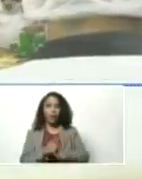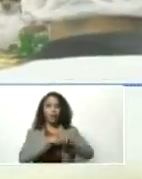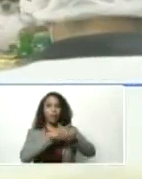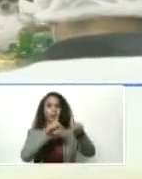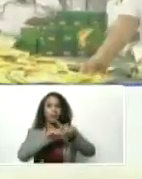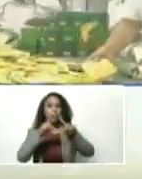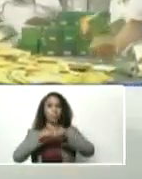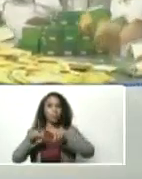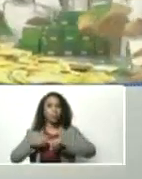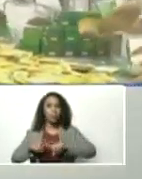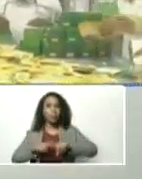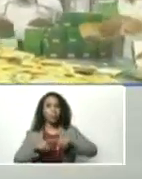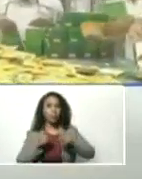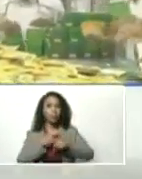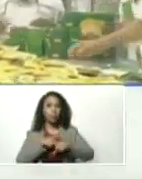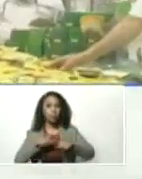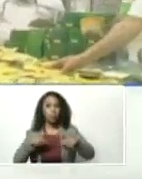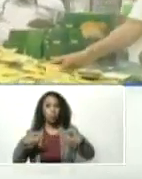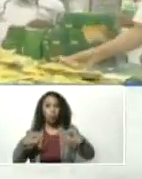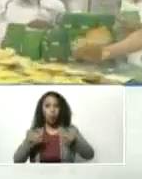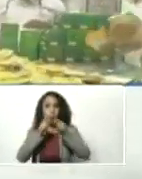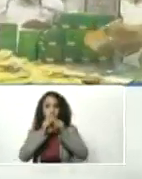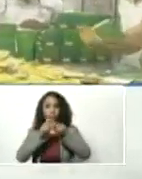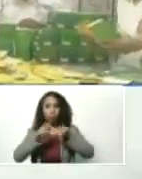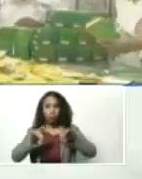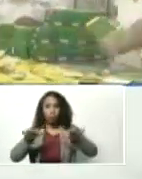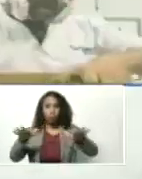diversificar, crecer, expandir.